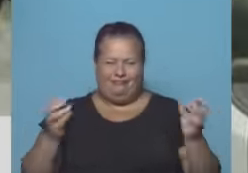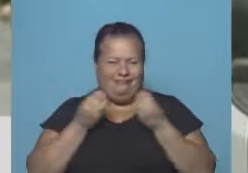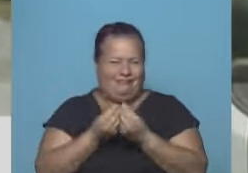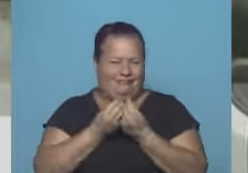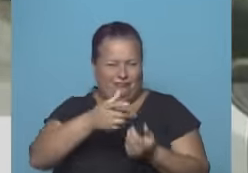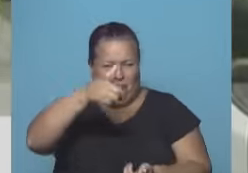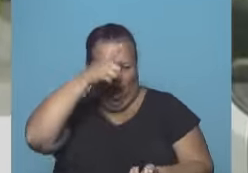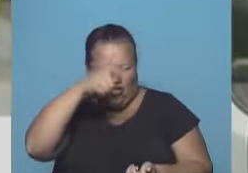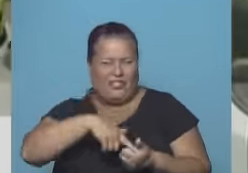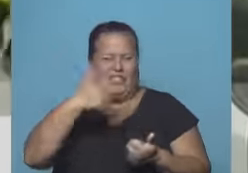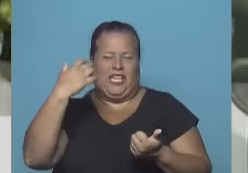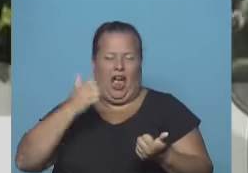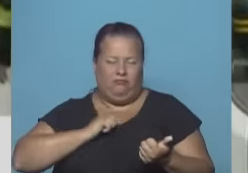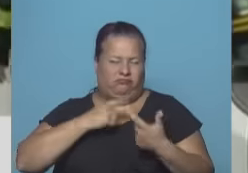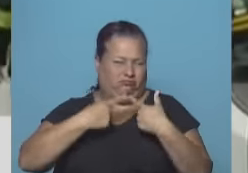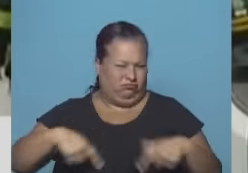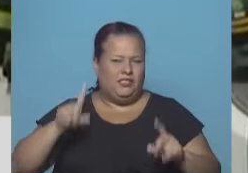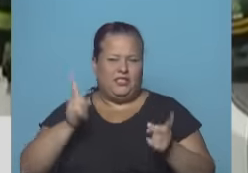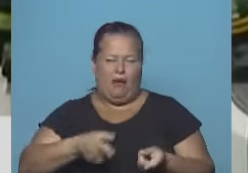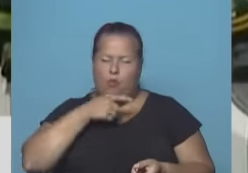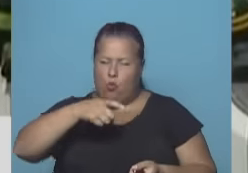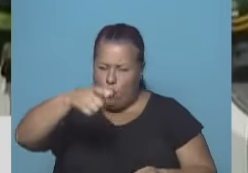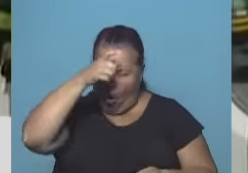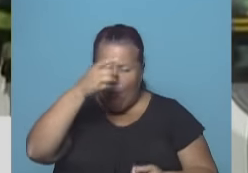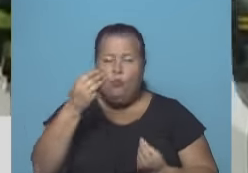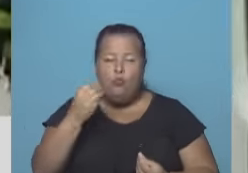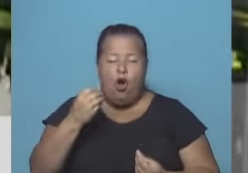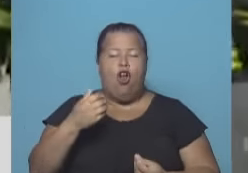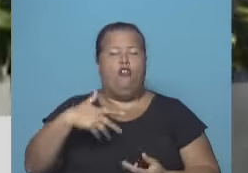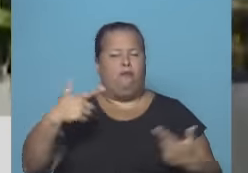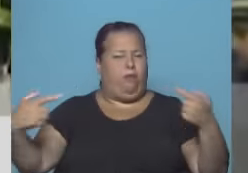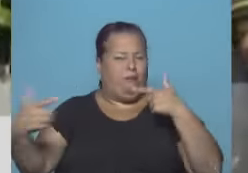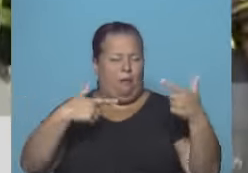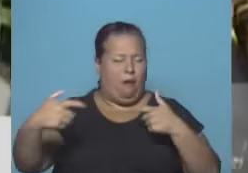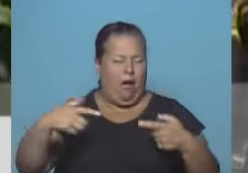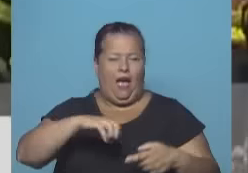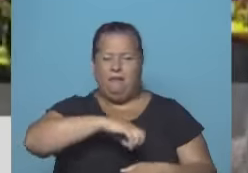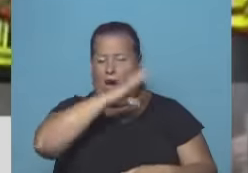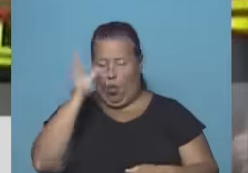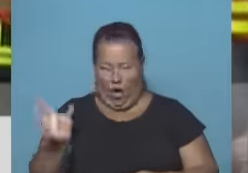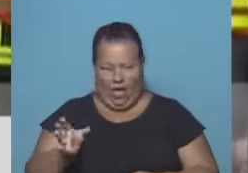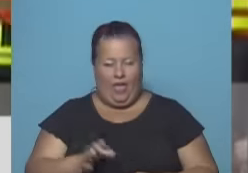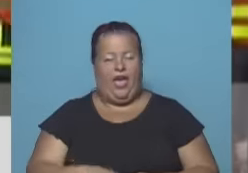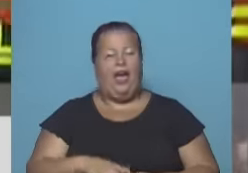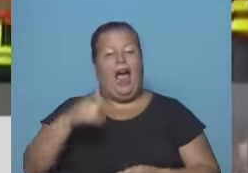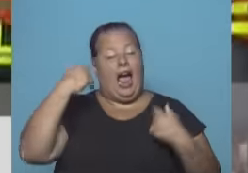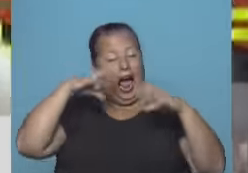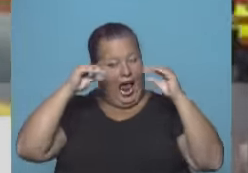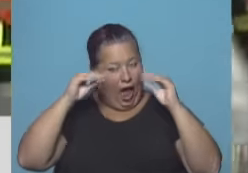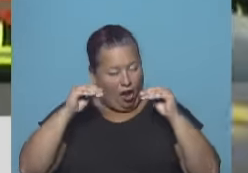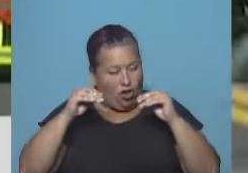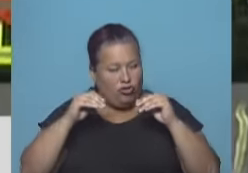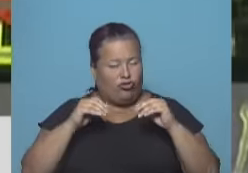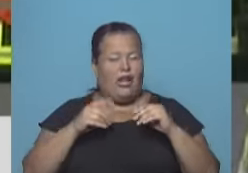de efectivos de seguridad. También hay bomberos porque hubo tiroteos durante horas de la madrugada. Era de noche. Sí. En